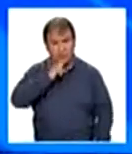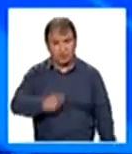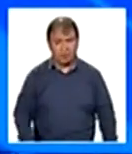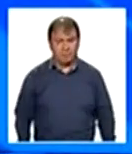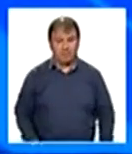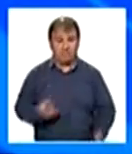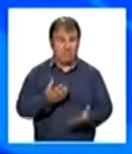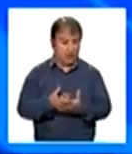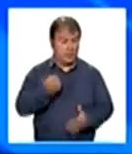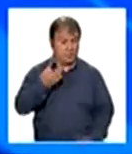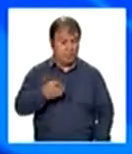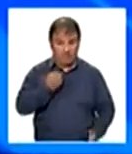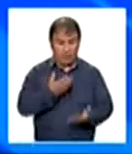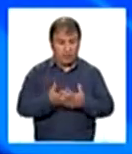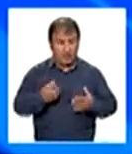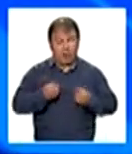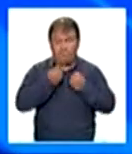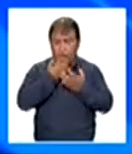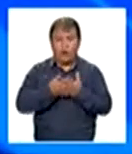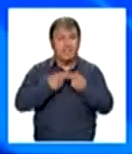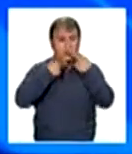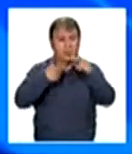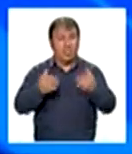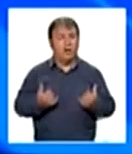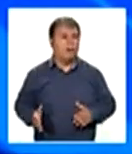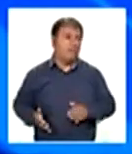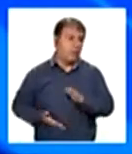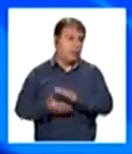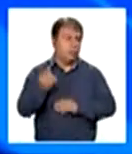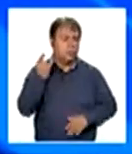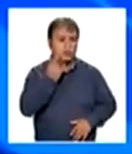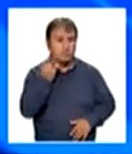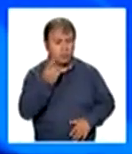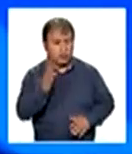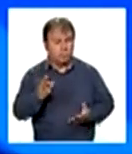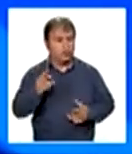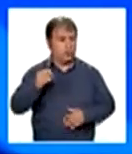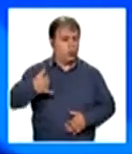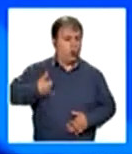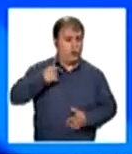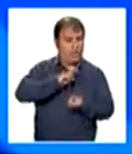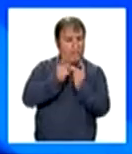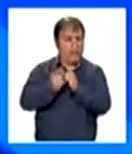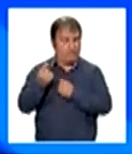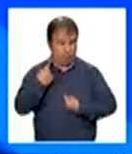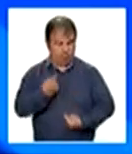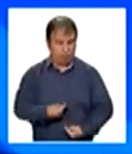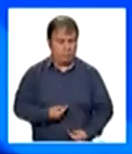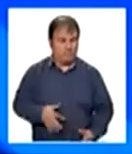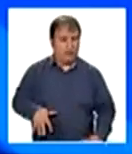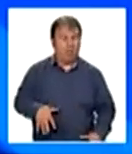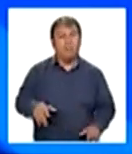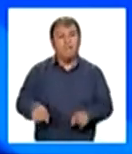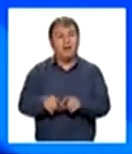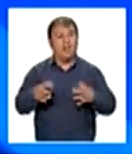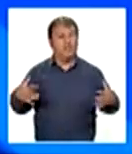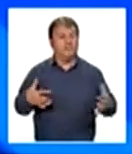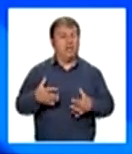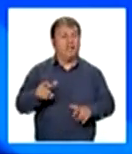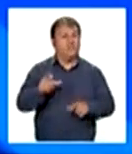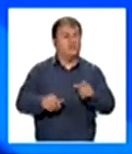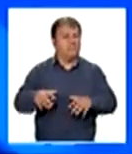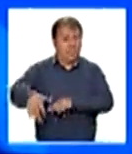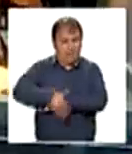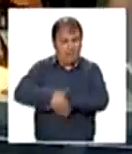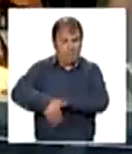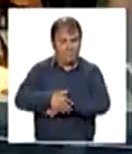Bien, siempre es bueno también tener estas buenas noticias. Pero nos vamos ahora a Estados Unidos. Dos jóvenes se disfrazaron de maniquíes para asustar a la gente en las calles. Veamos el